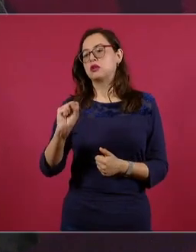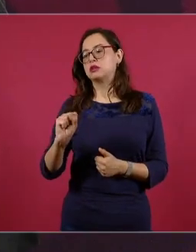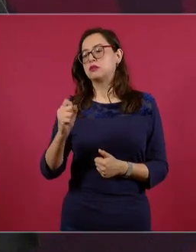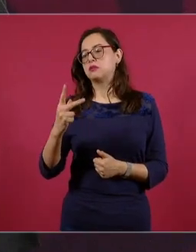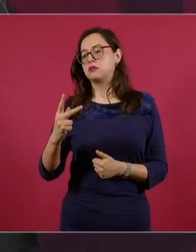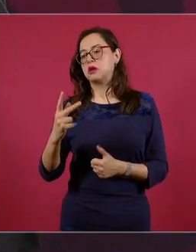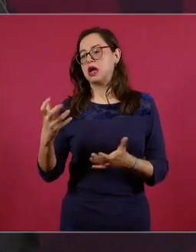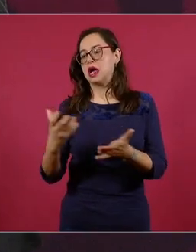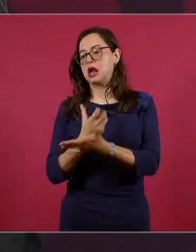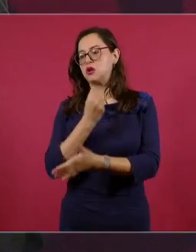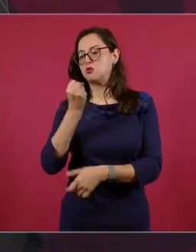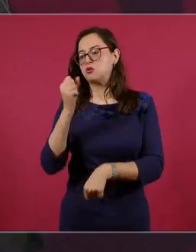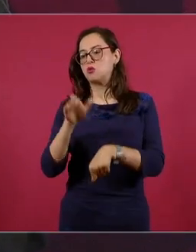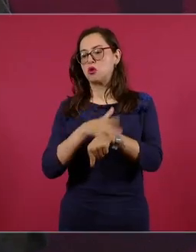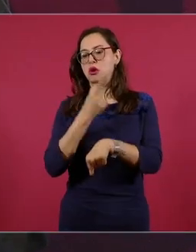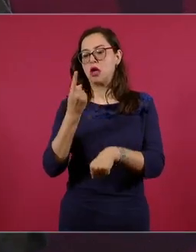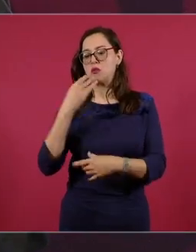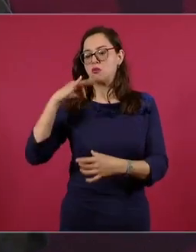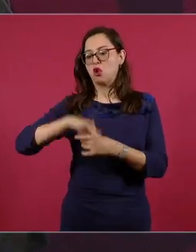Fue inteligencia artificial.